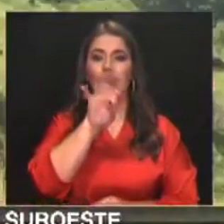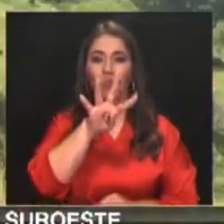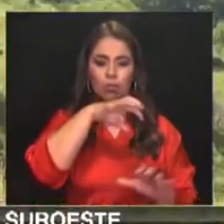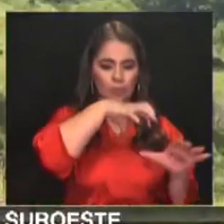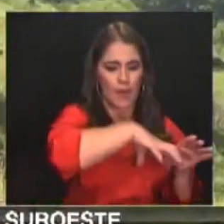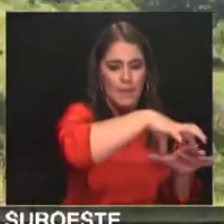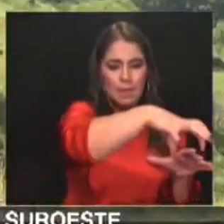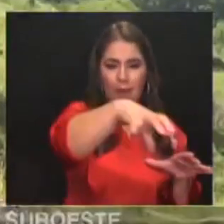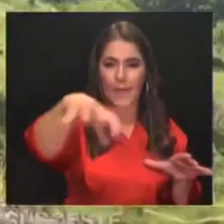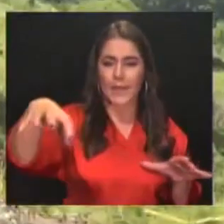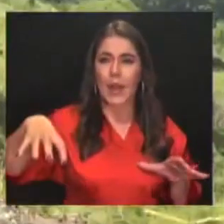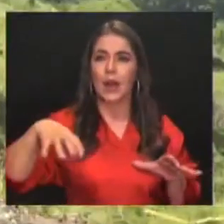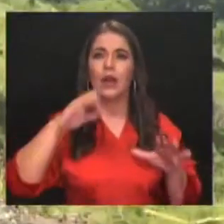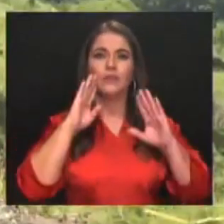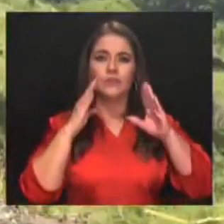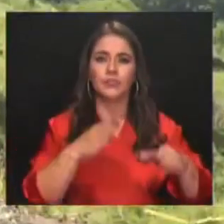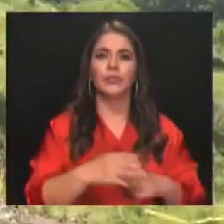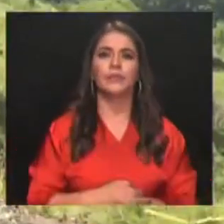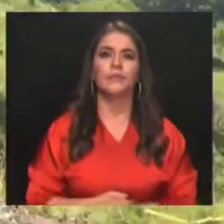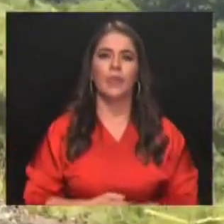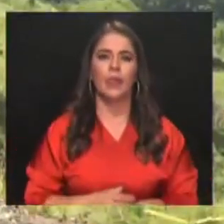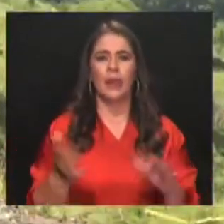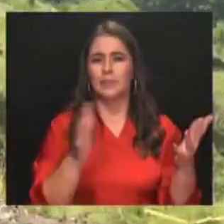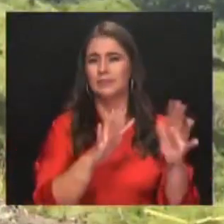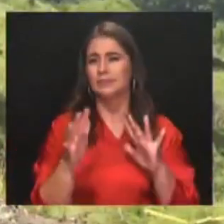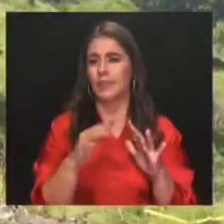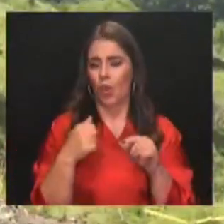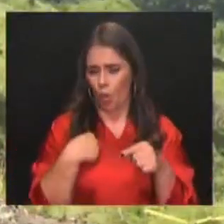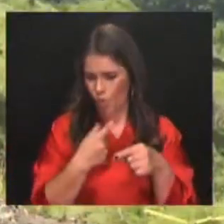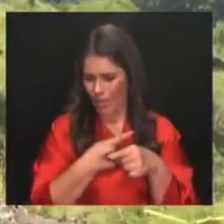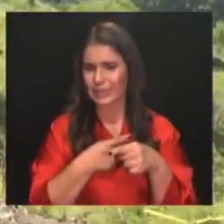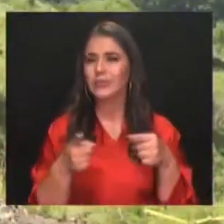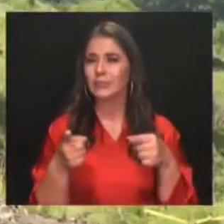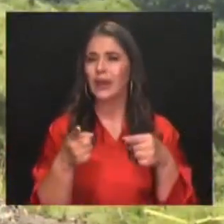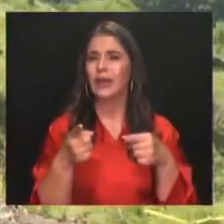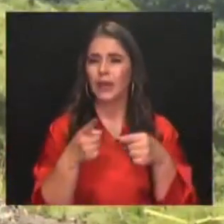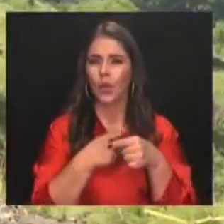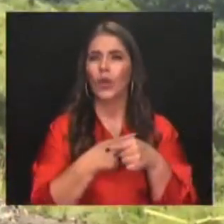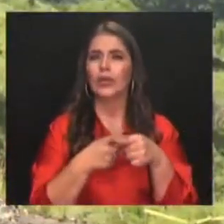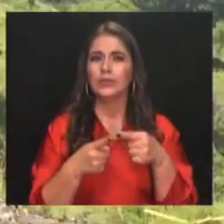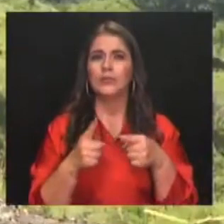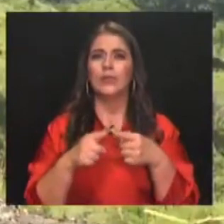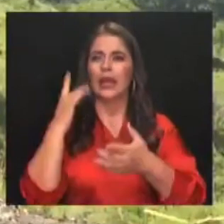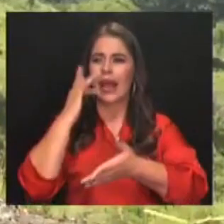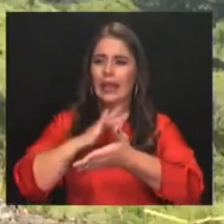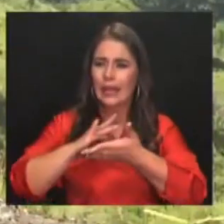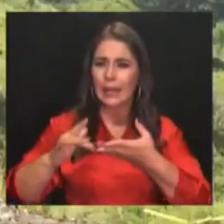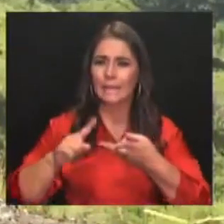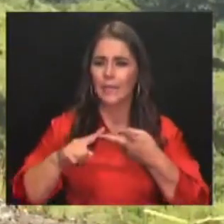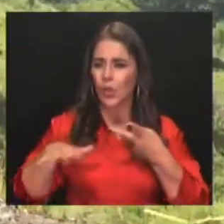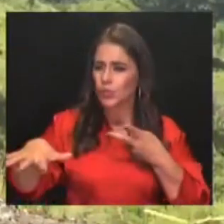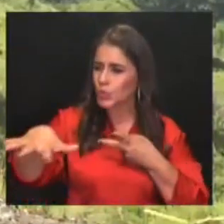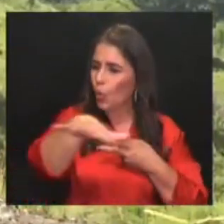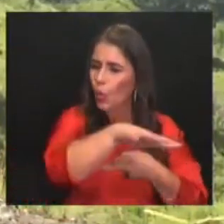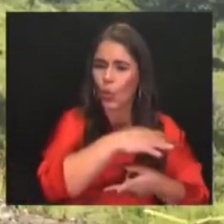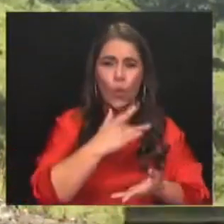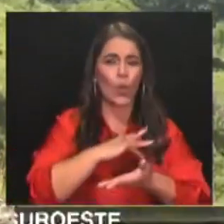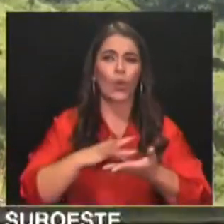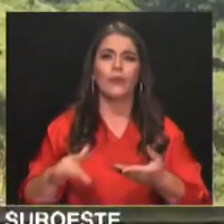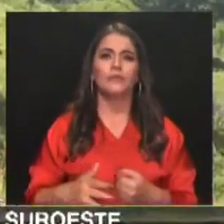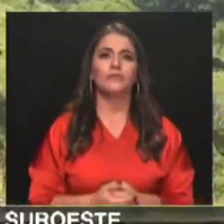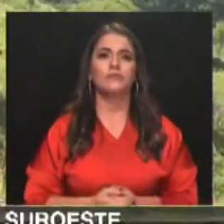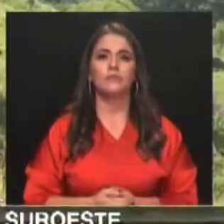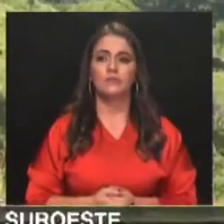activos. Nos demoramos algo así como una semanita haciendo desinfecciones, limpiezas. Ya llevamos